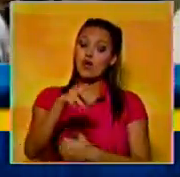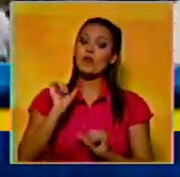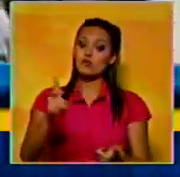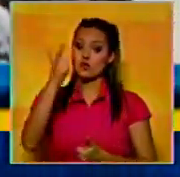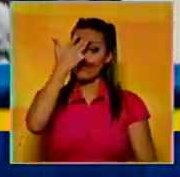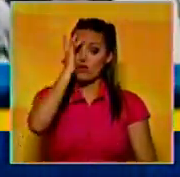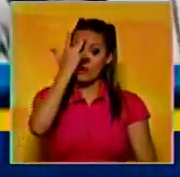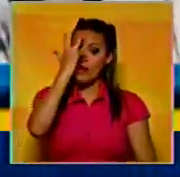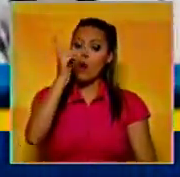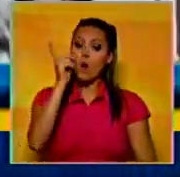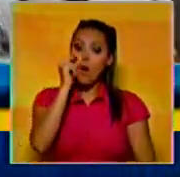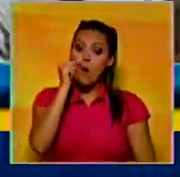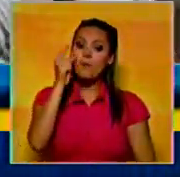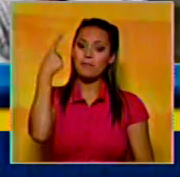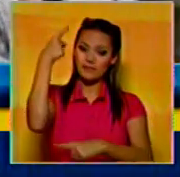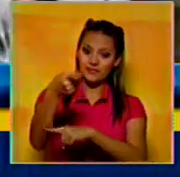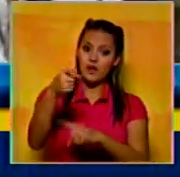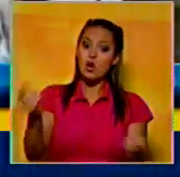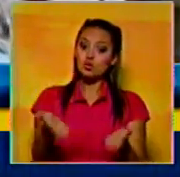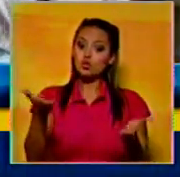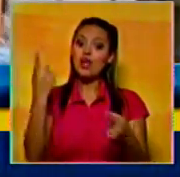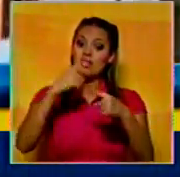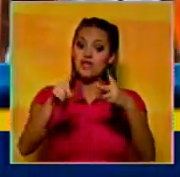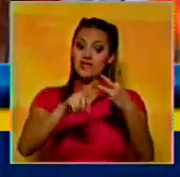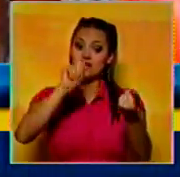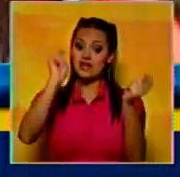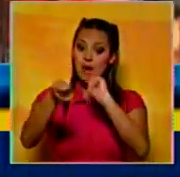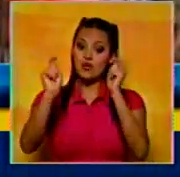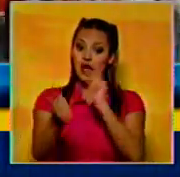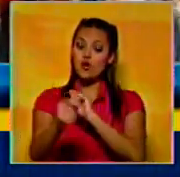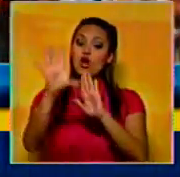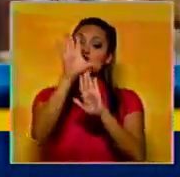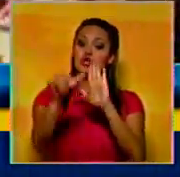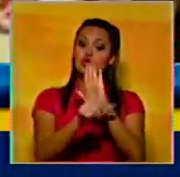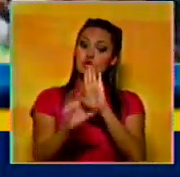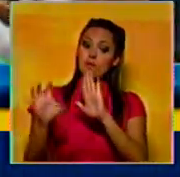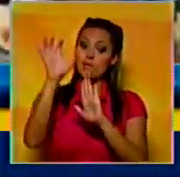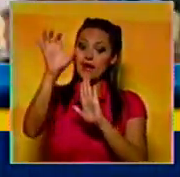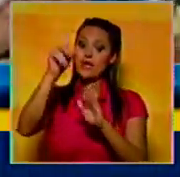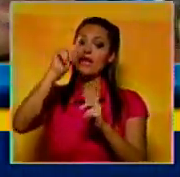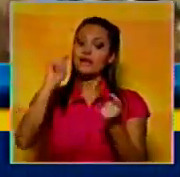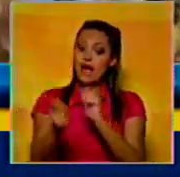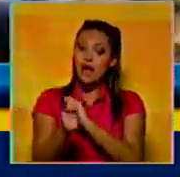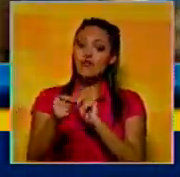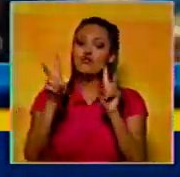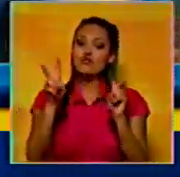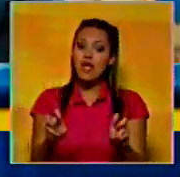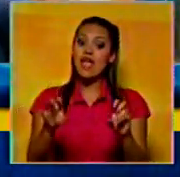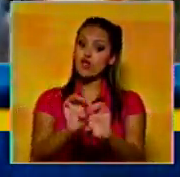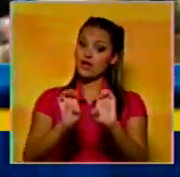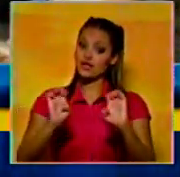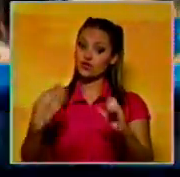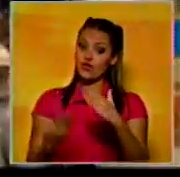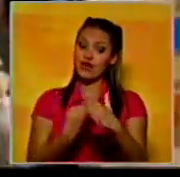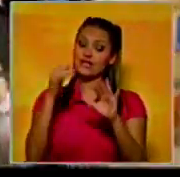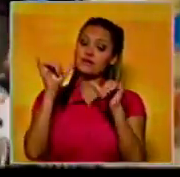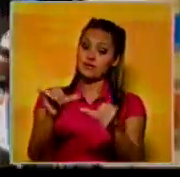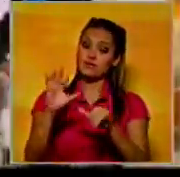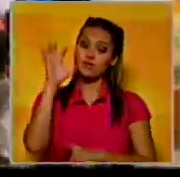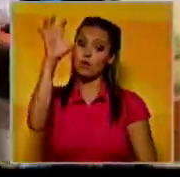febrero cuando el mandatario Peña Nieto promulgó una serie de cambios a la constitución del país que modifican la de educación básica de esa